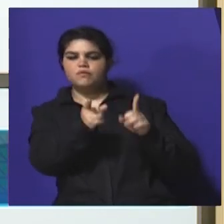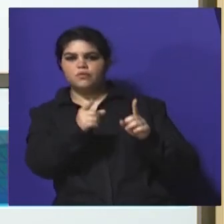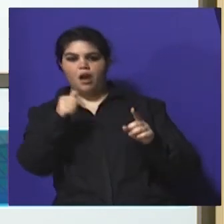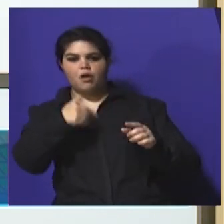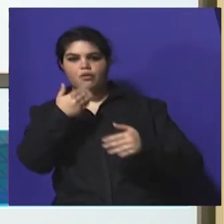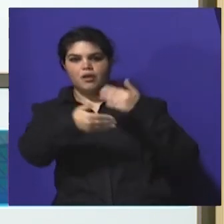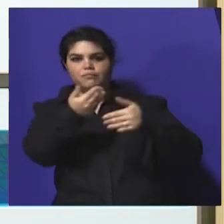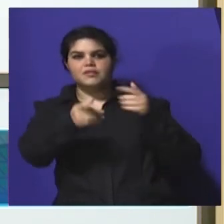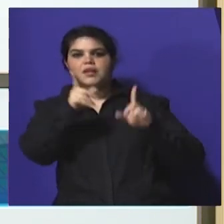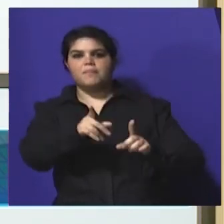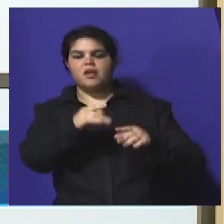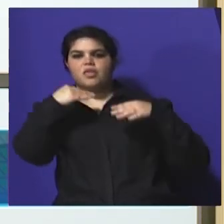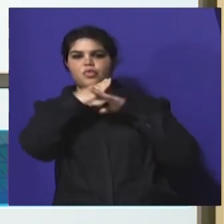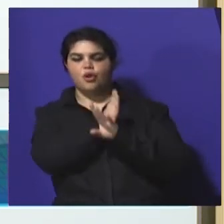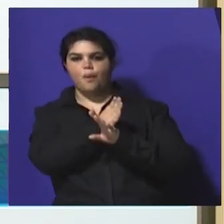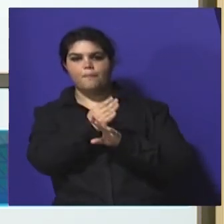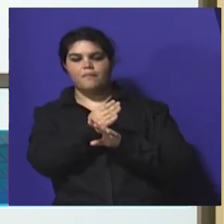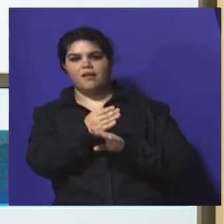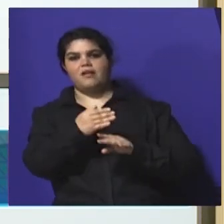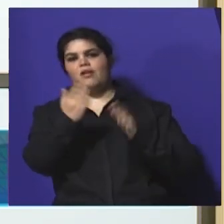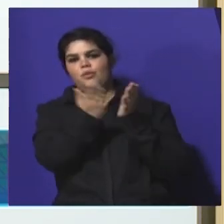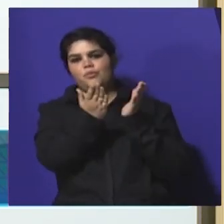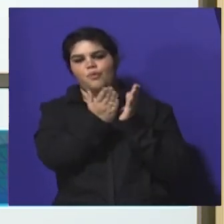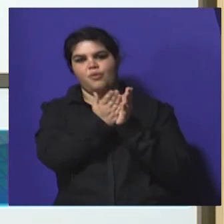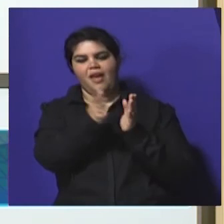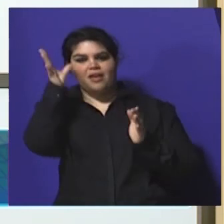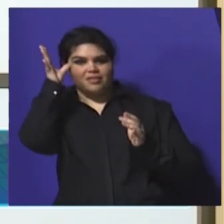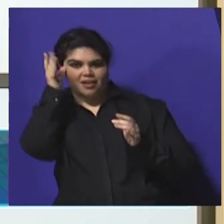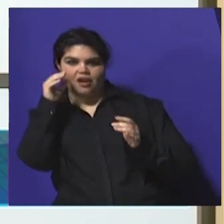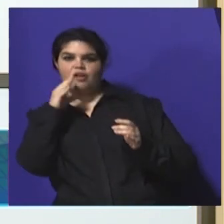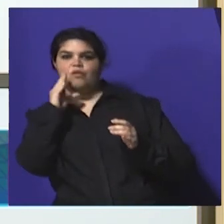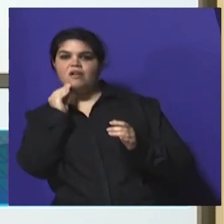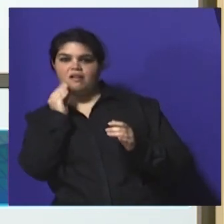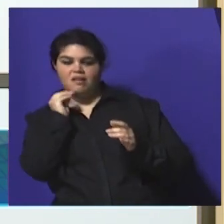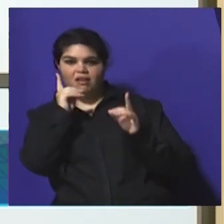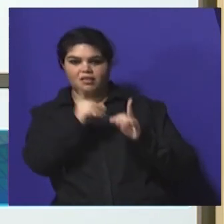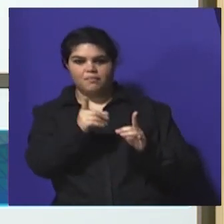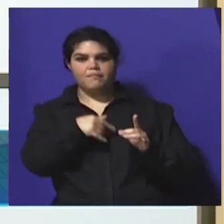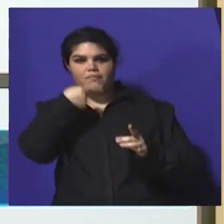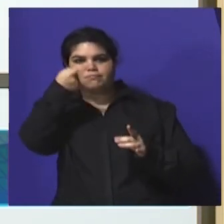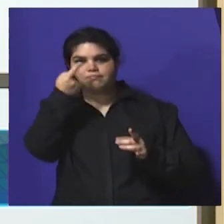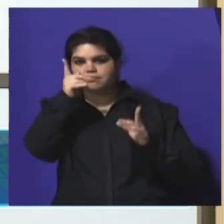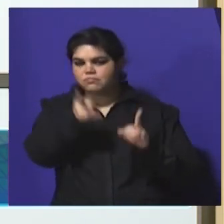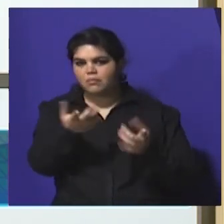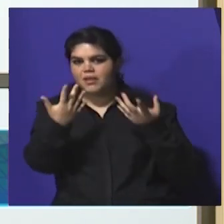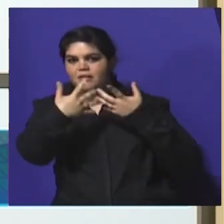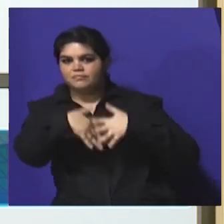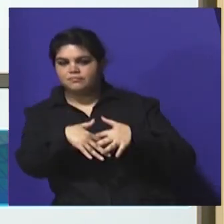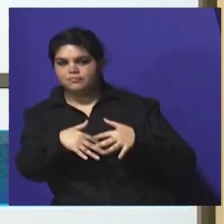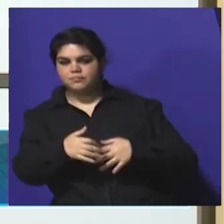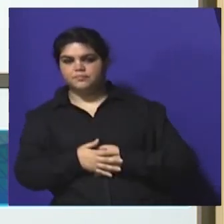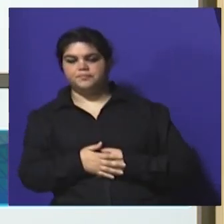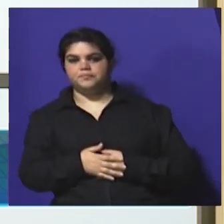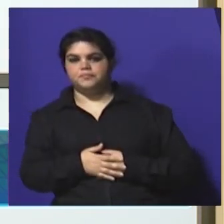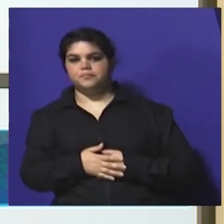idiomas italiano e inglés y bueno de nutrir un poco esa parte y con